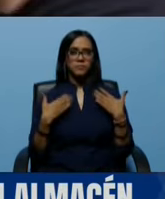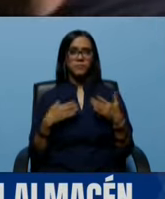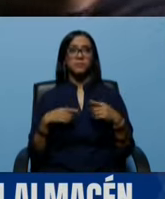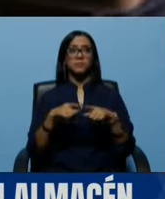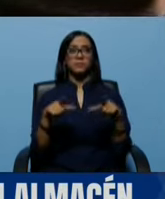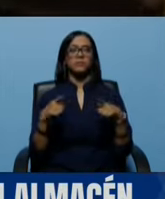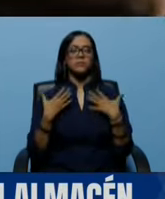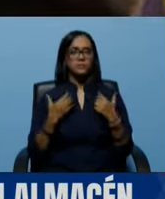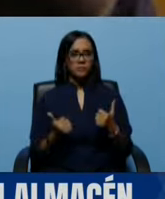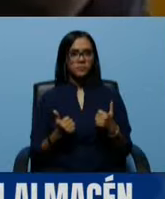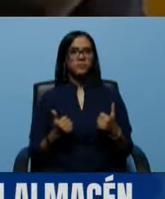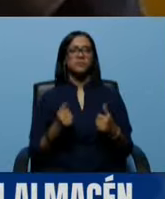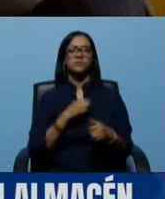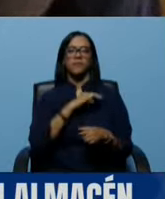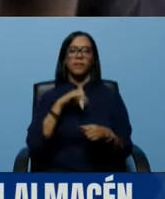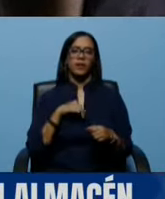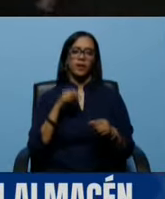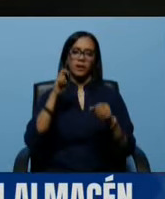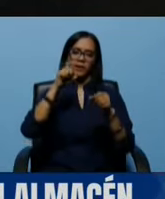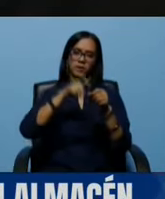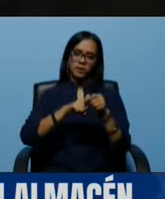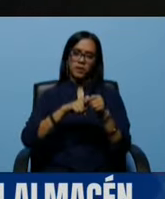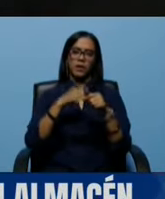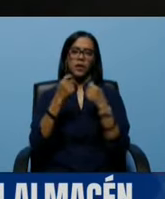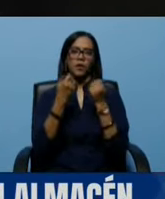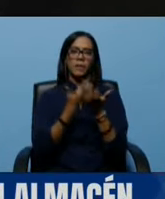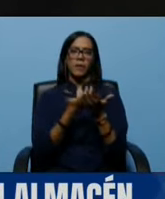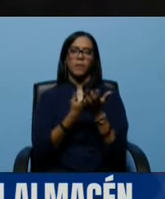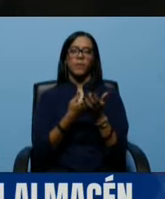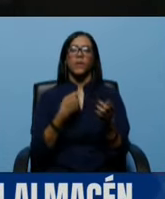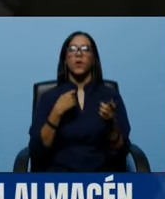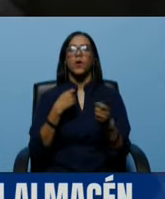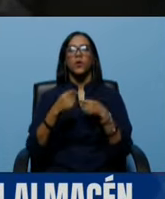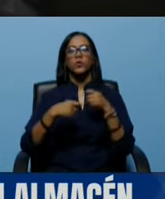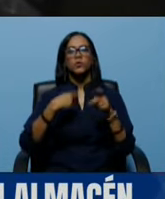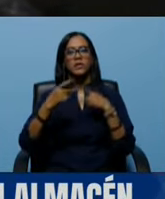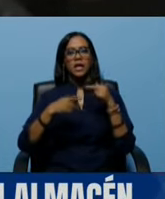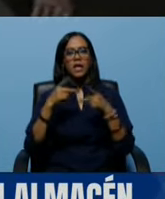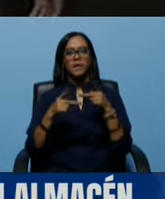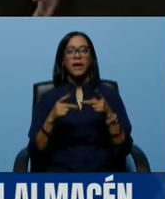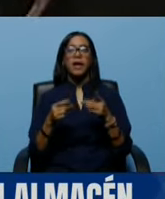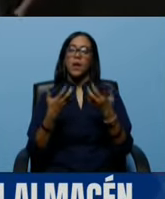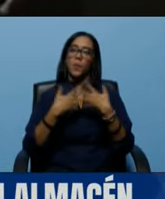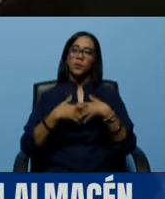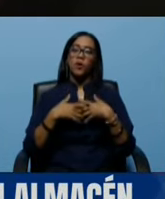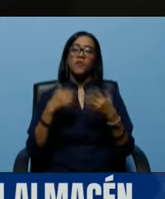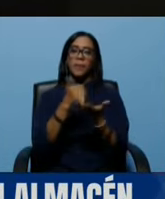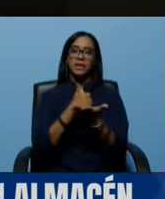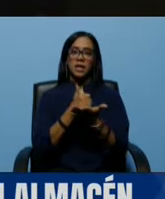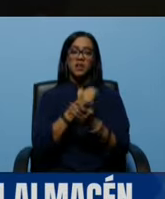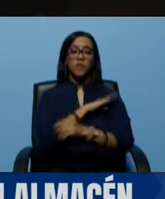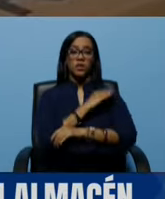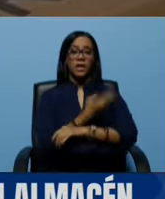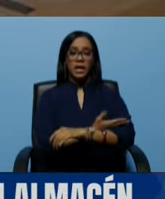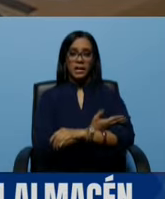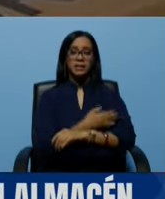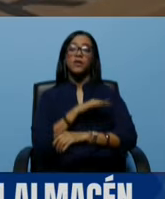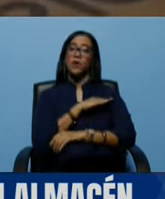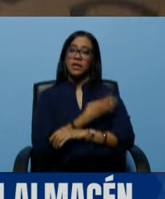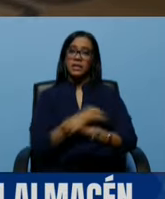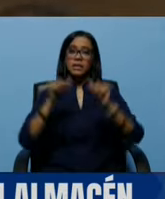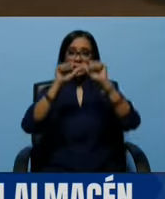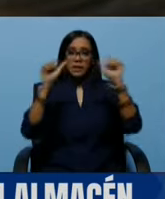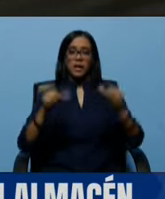salud pertenecer a este Consejo de Economía Productiva, donde el motor farmacéutico se fortalece y a su vez fortalecemos el Sistema